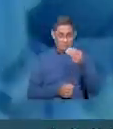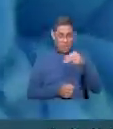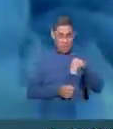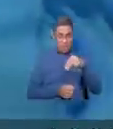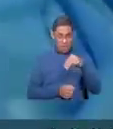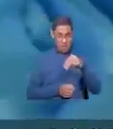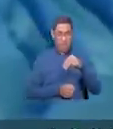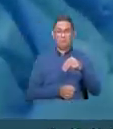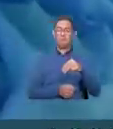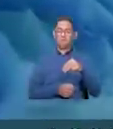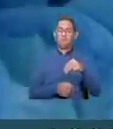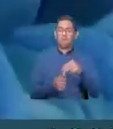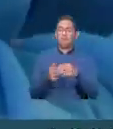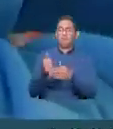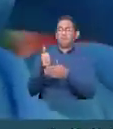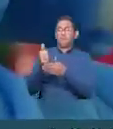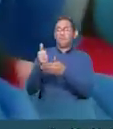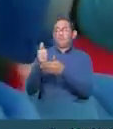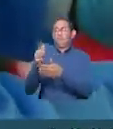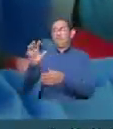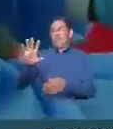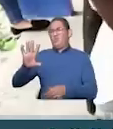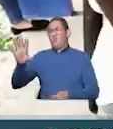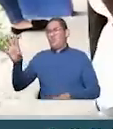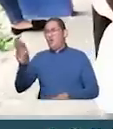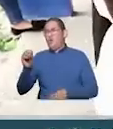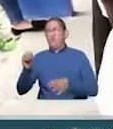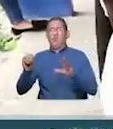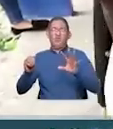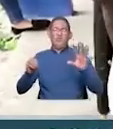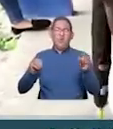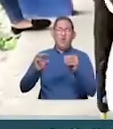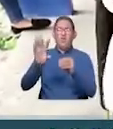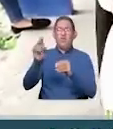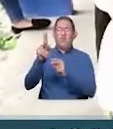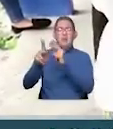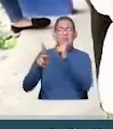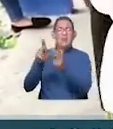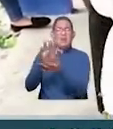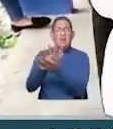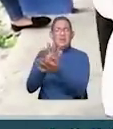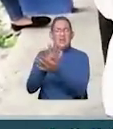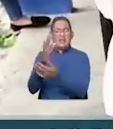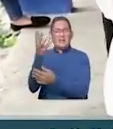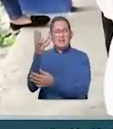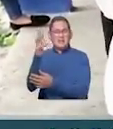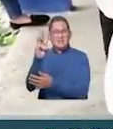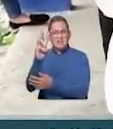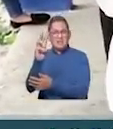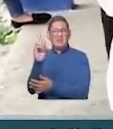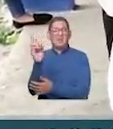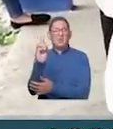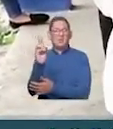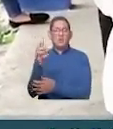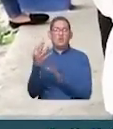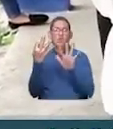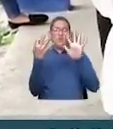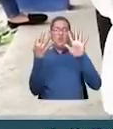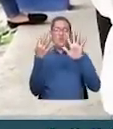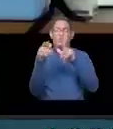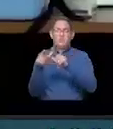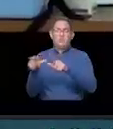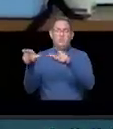de primeras dosis en barrido a partir de los 16 años en ocho circuitos del país